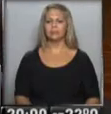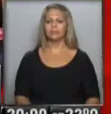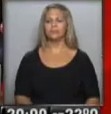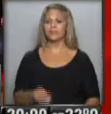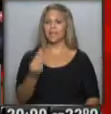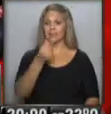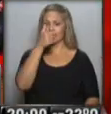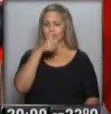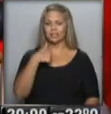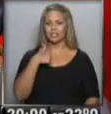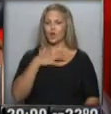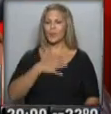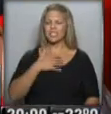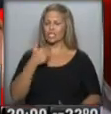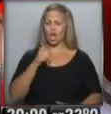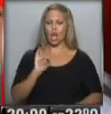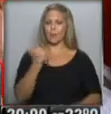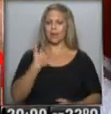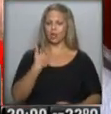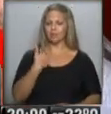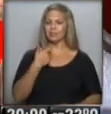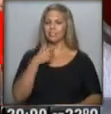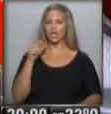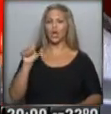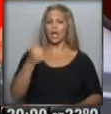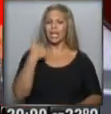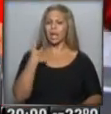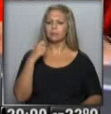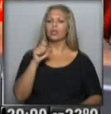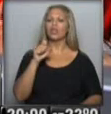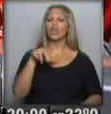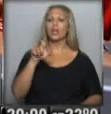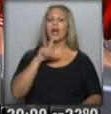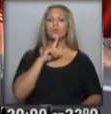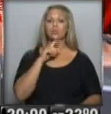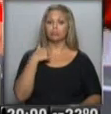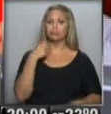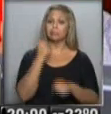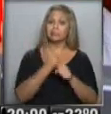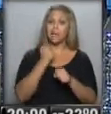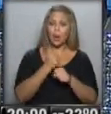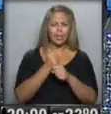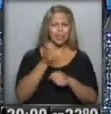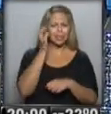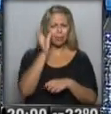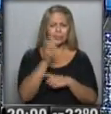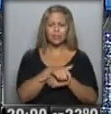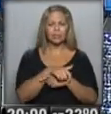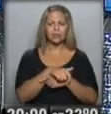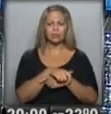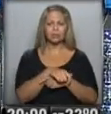Este fin de semana estoy mejor que nunca para ganar por knockout. Estoy mejor que nunca. Trabajé más que